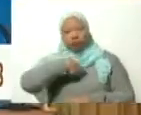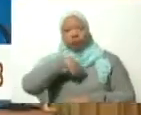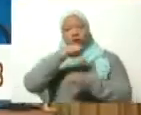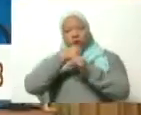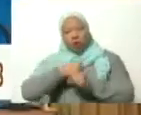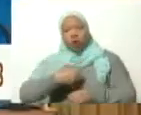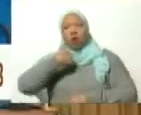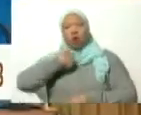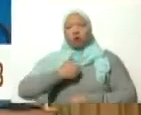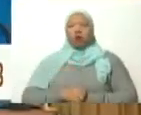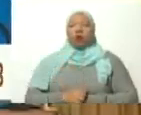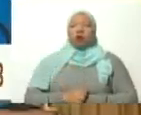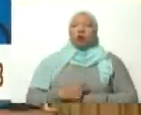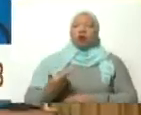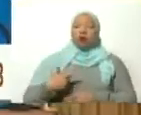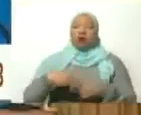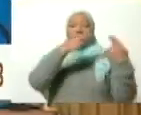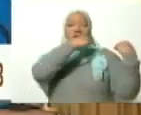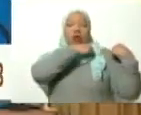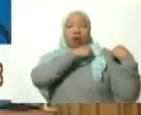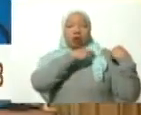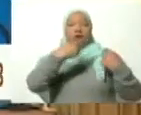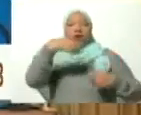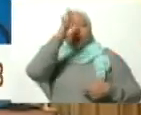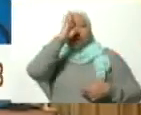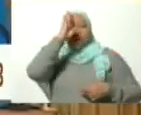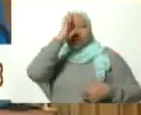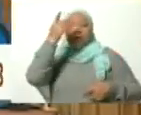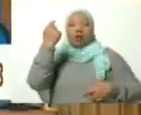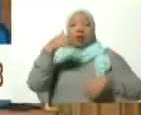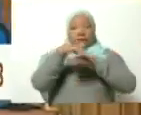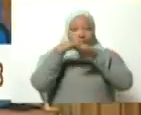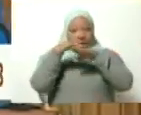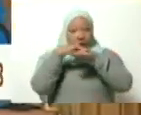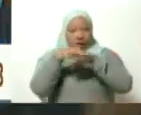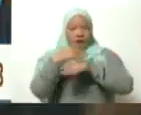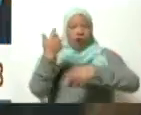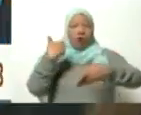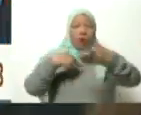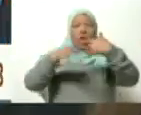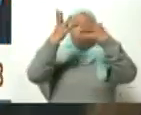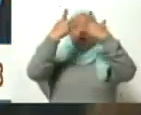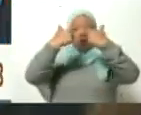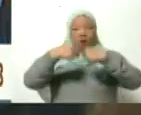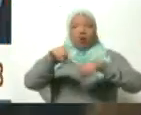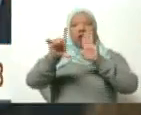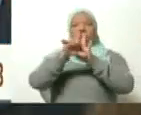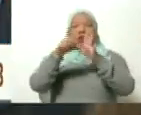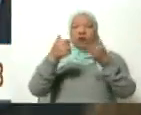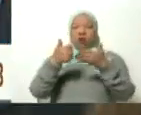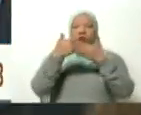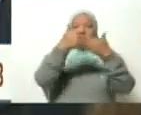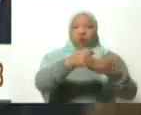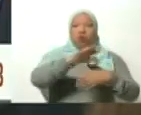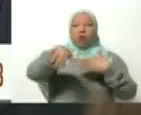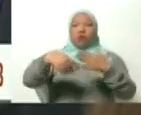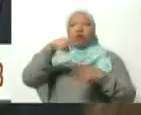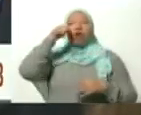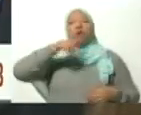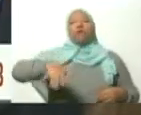como ministra encargada del Ministerio de Finanzas, agradezco porque esta ley va a traer beneficios para todo el